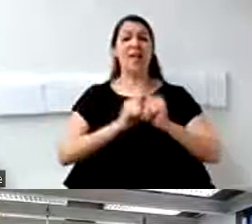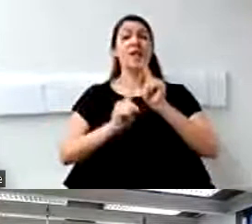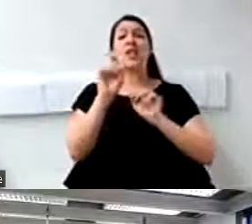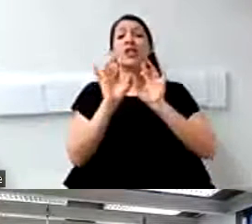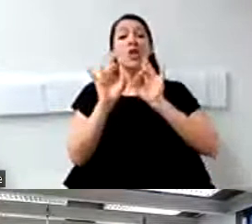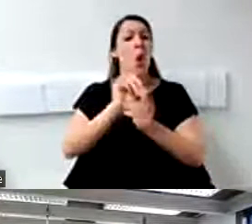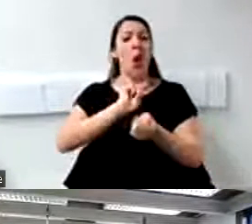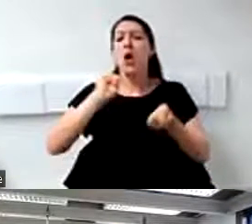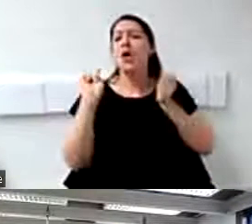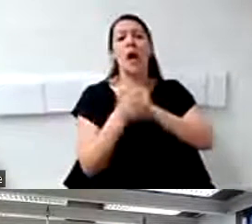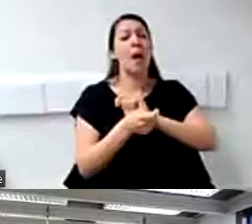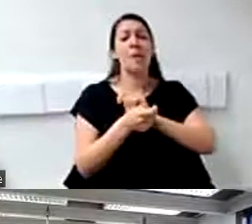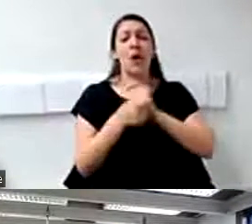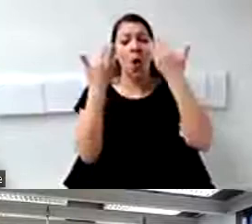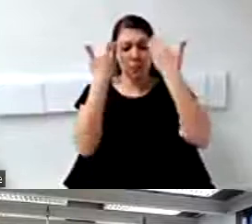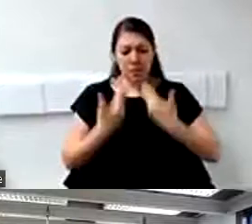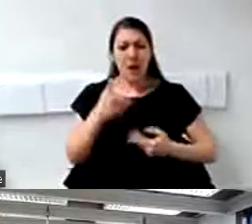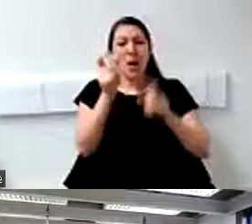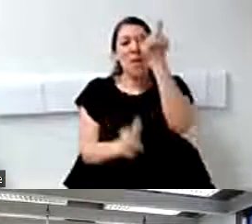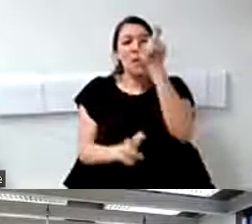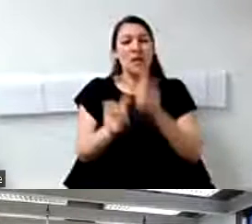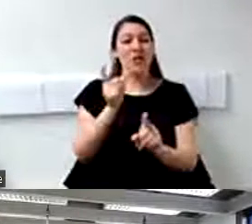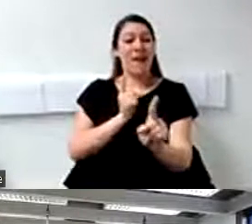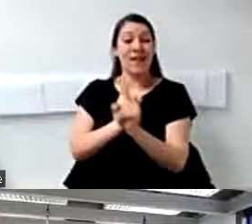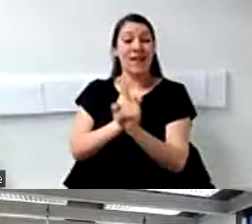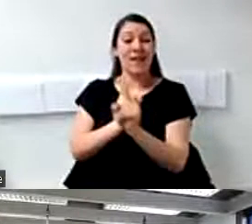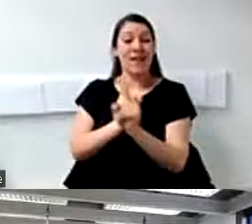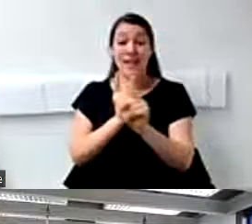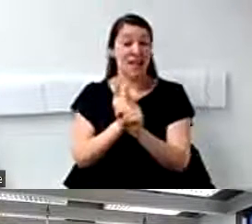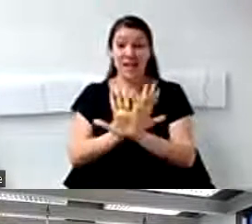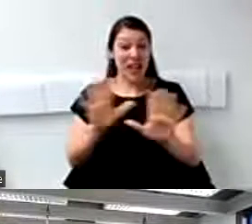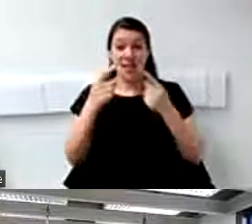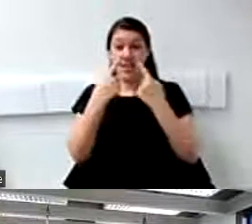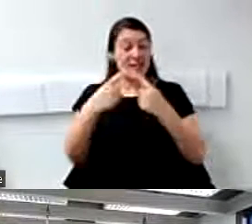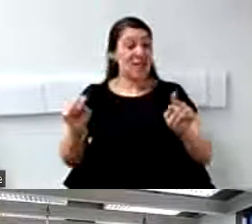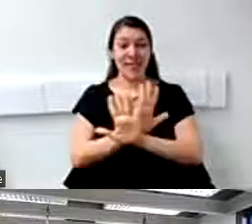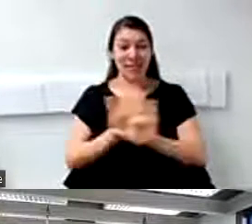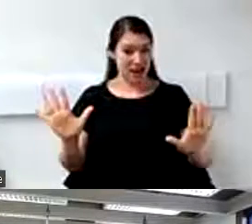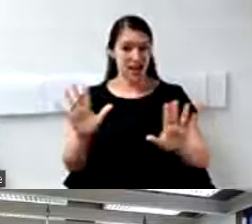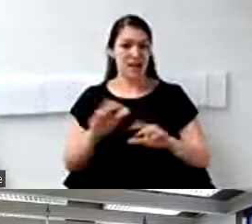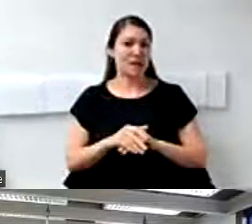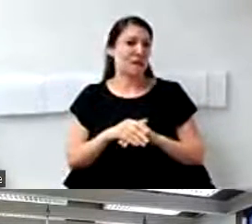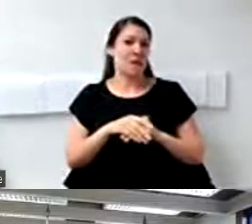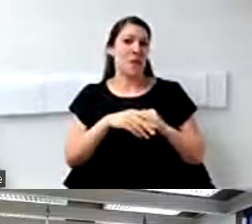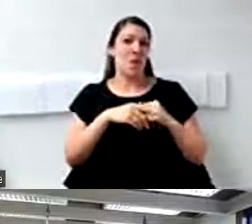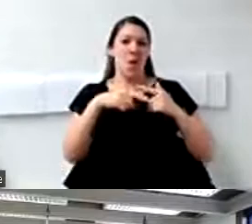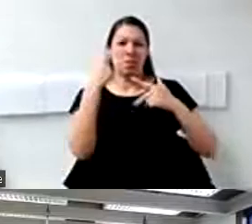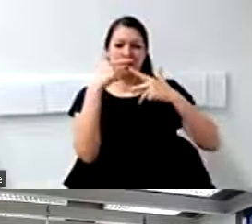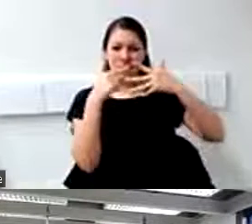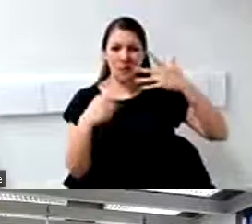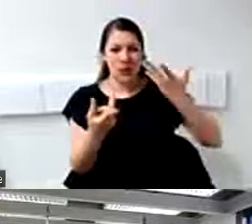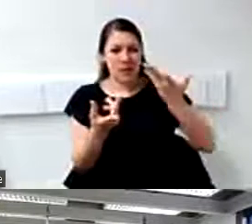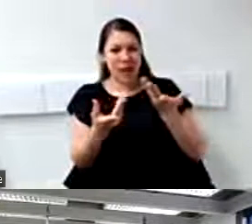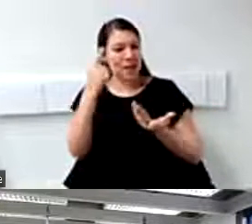pequeño cambio de actitud de parte del personal que asiste para hacer la diferencia. Son aportes significativos estos, ¿no?